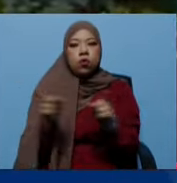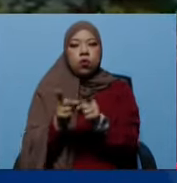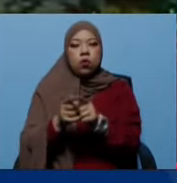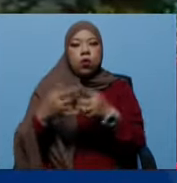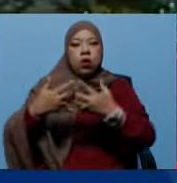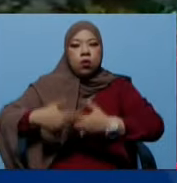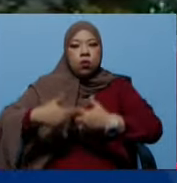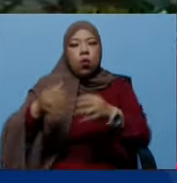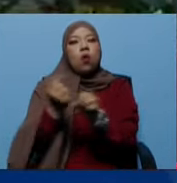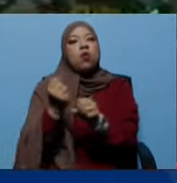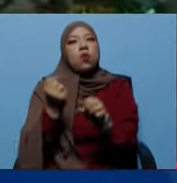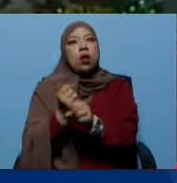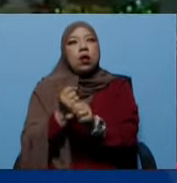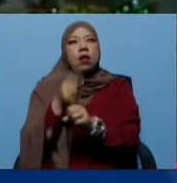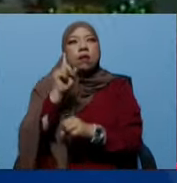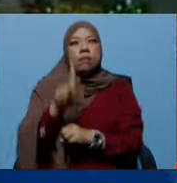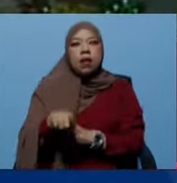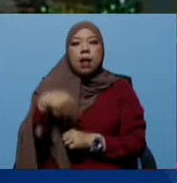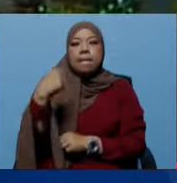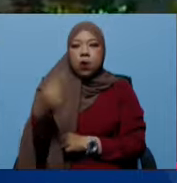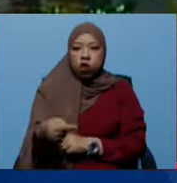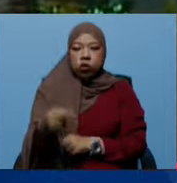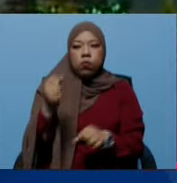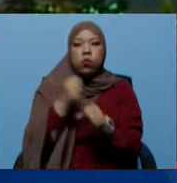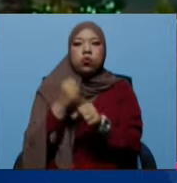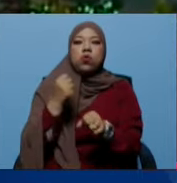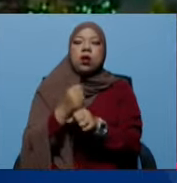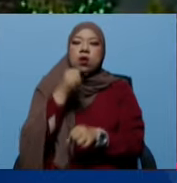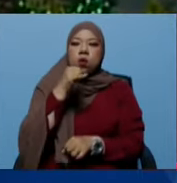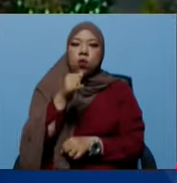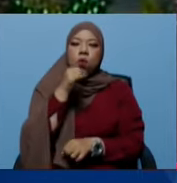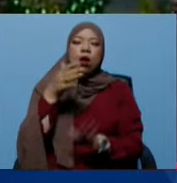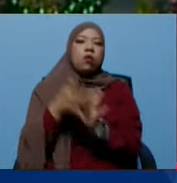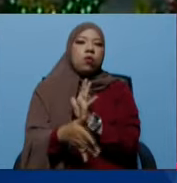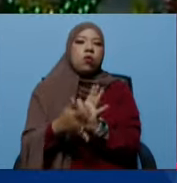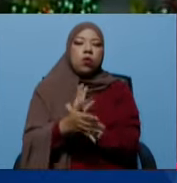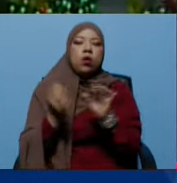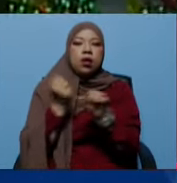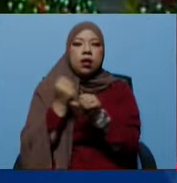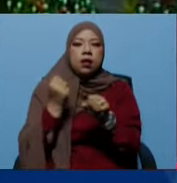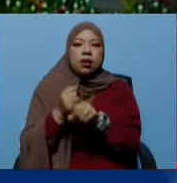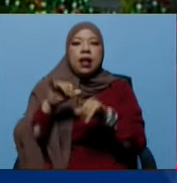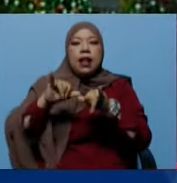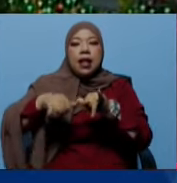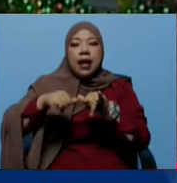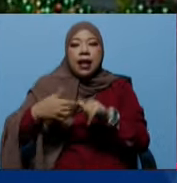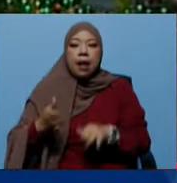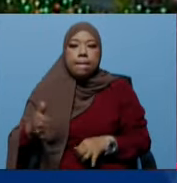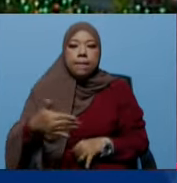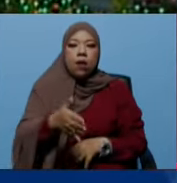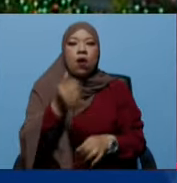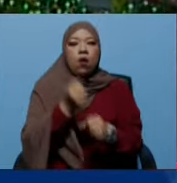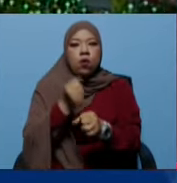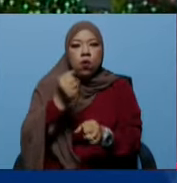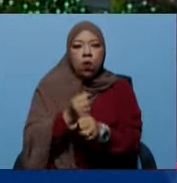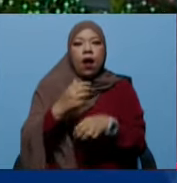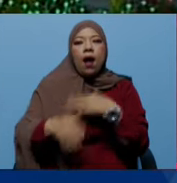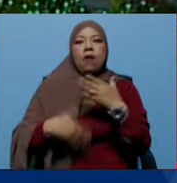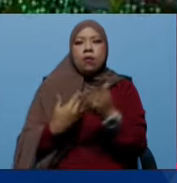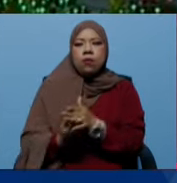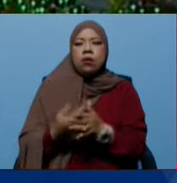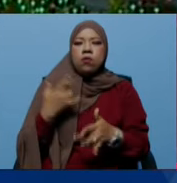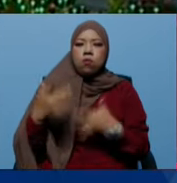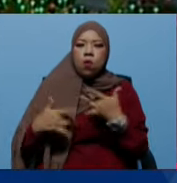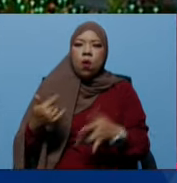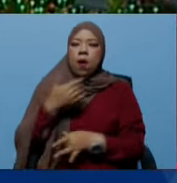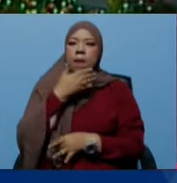rumiantes. Pero además también próximamente a anunciar ya lo que sería la ingeniería pesquera desde estas instalaciones. ¿Y qué más, y qué